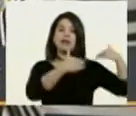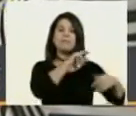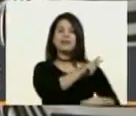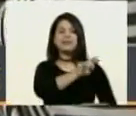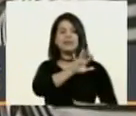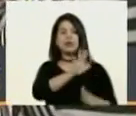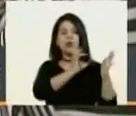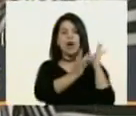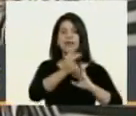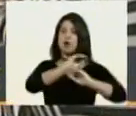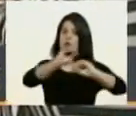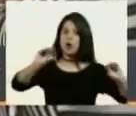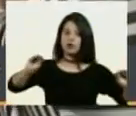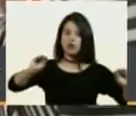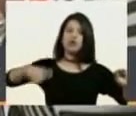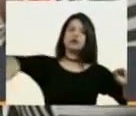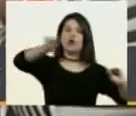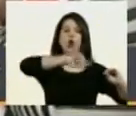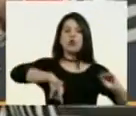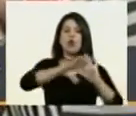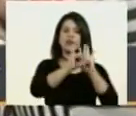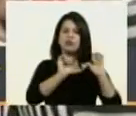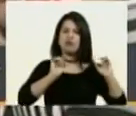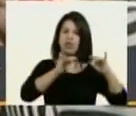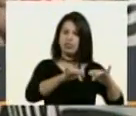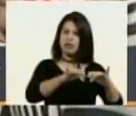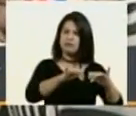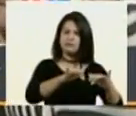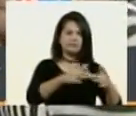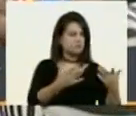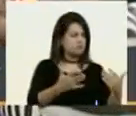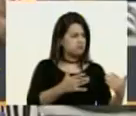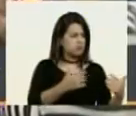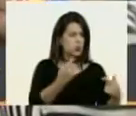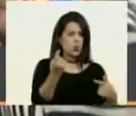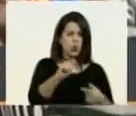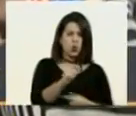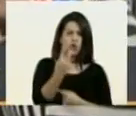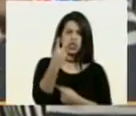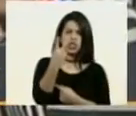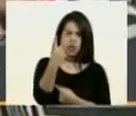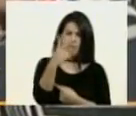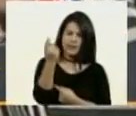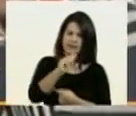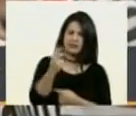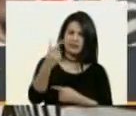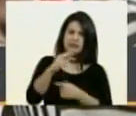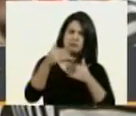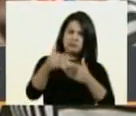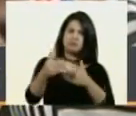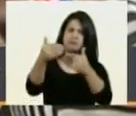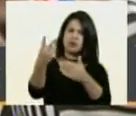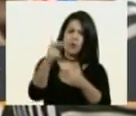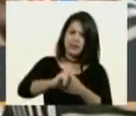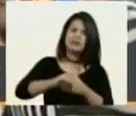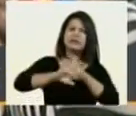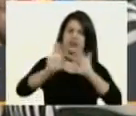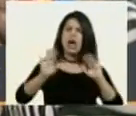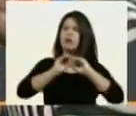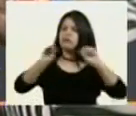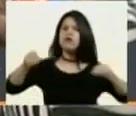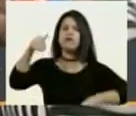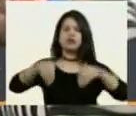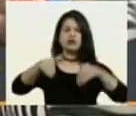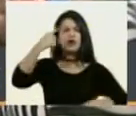elecciones constituyentes, y creo que como dos meses después se hicieron las del 99, convocadas, un poco menos de dos meses, mes y medio creo